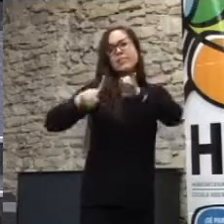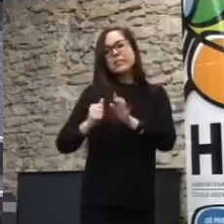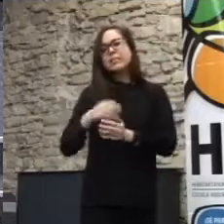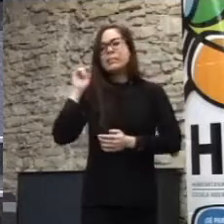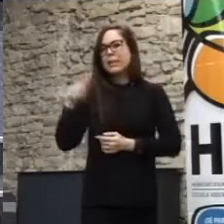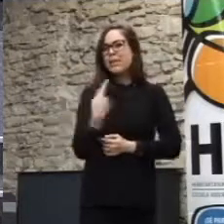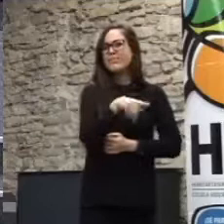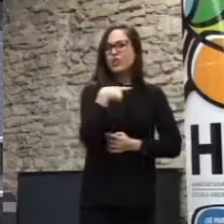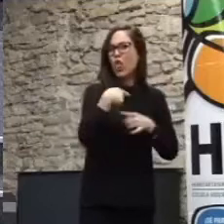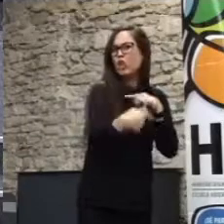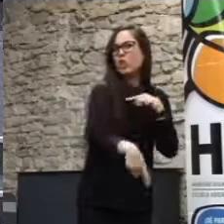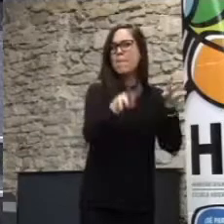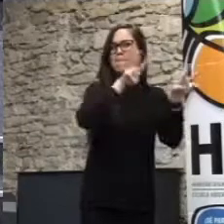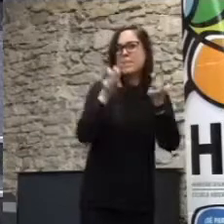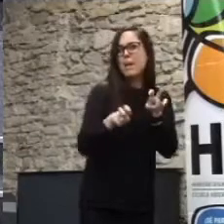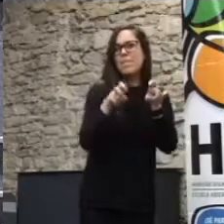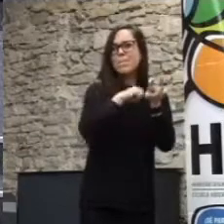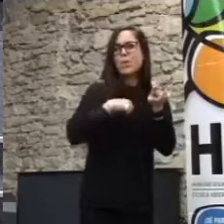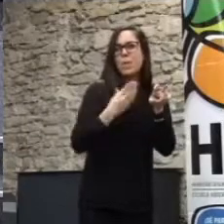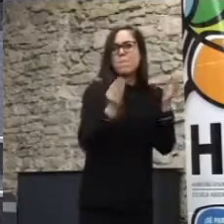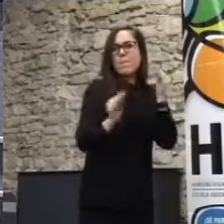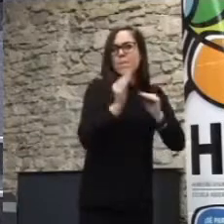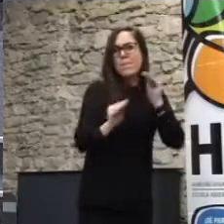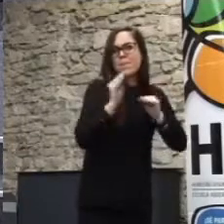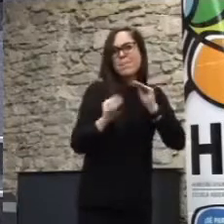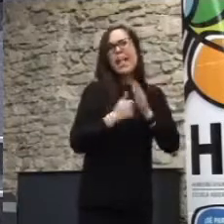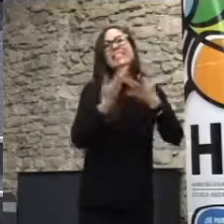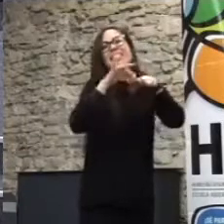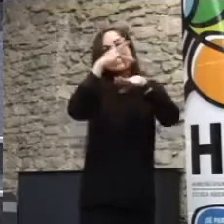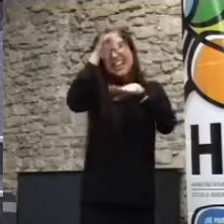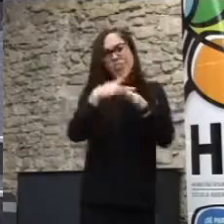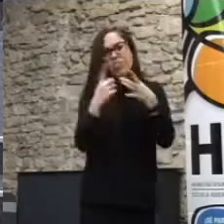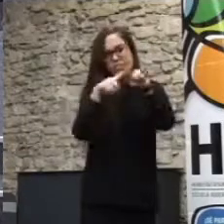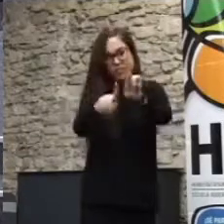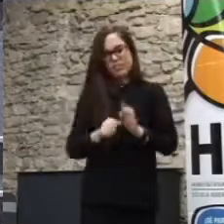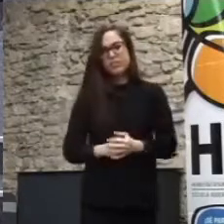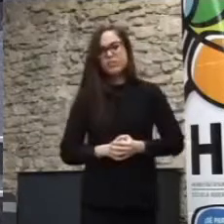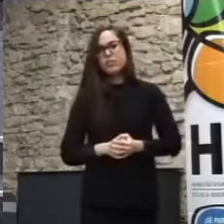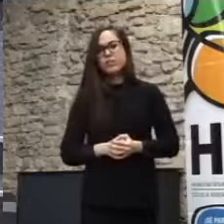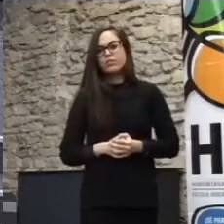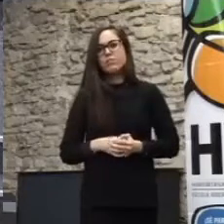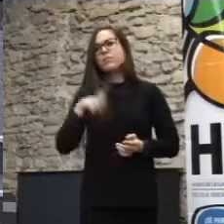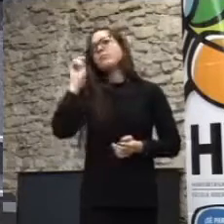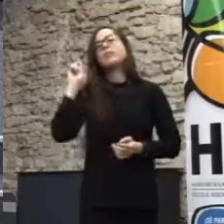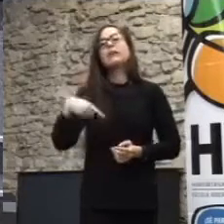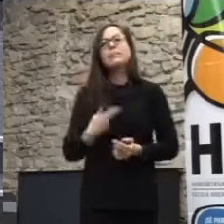propios que lo que es una edición digital, ¿no? Que también abarca contenido multimedia, vídeos, audios,